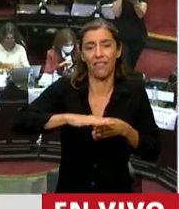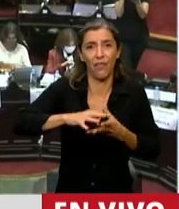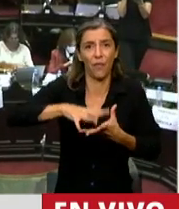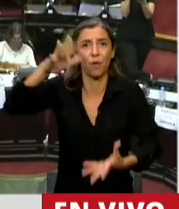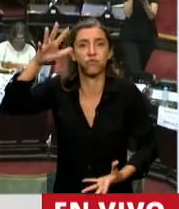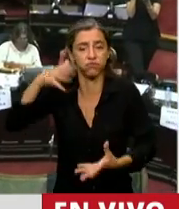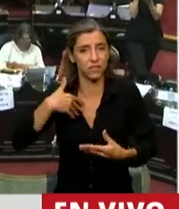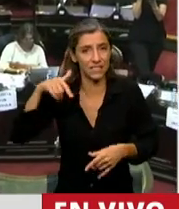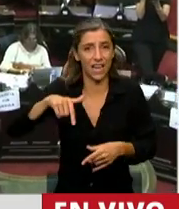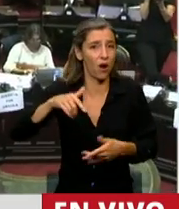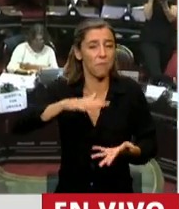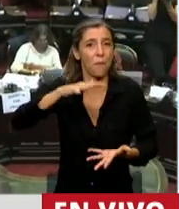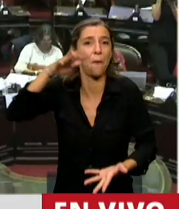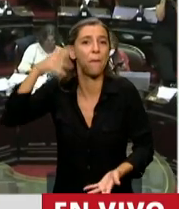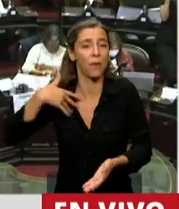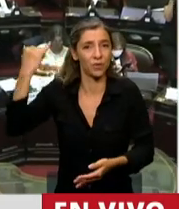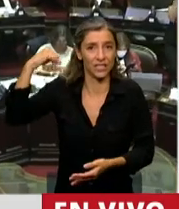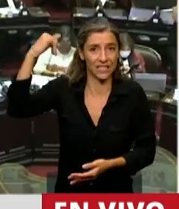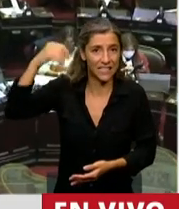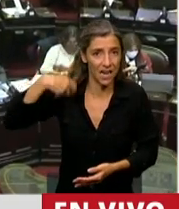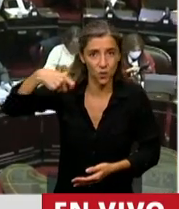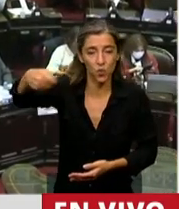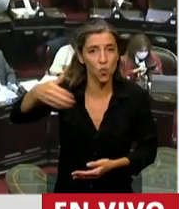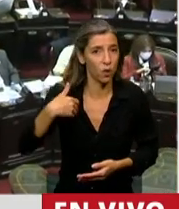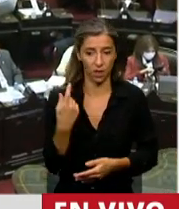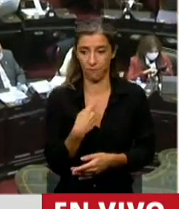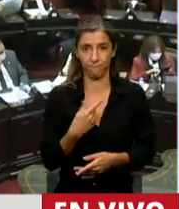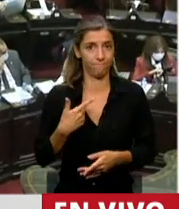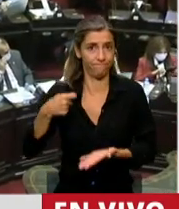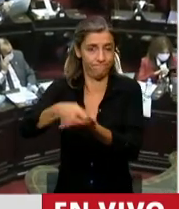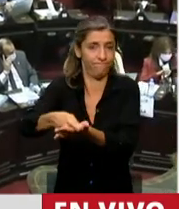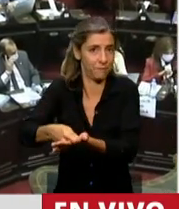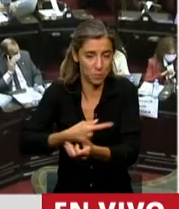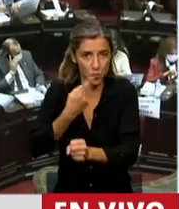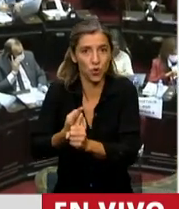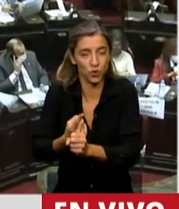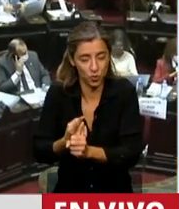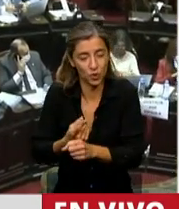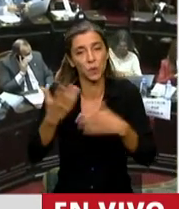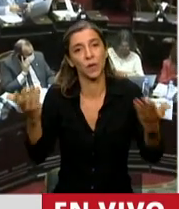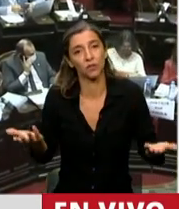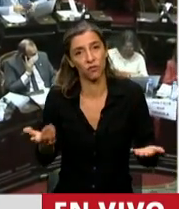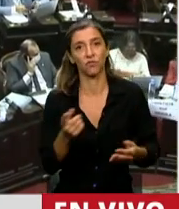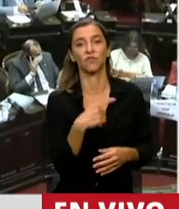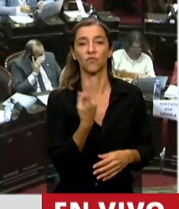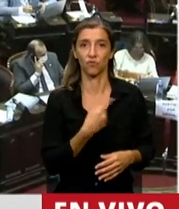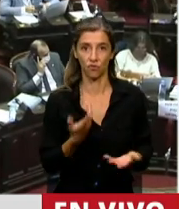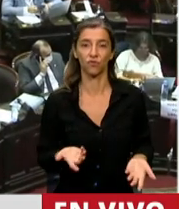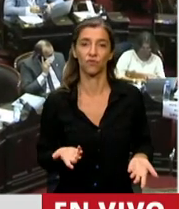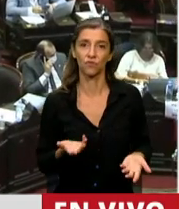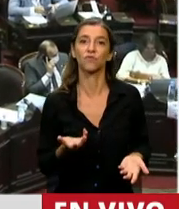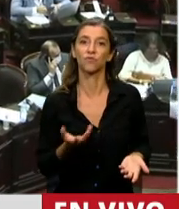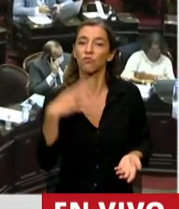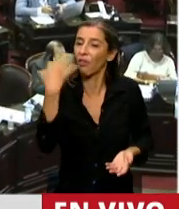hubiera correspondido y excediendo ampliamente su capacidad de pago. Sin dudas, lo menos que corresponde es que también impere